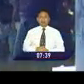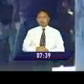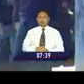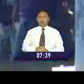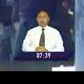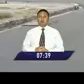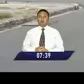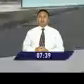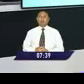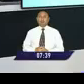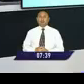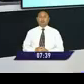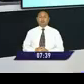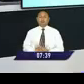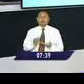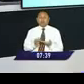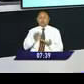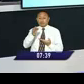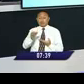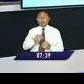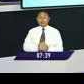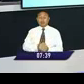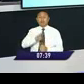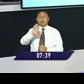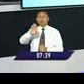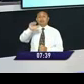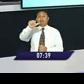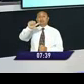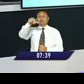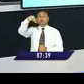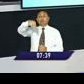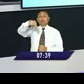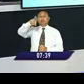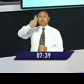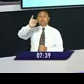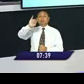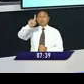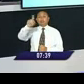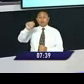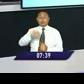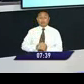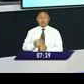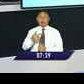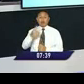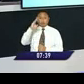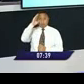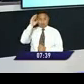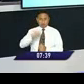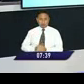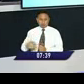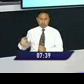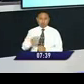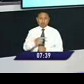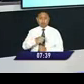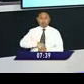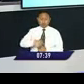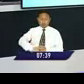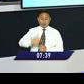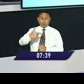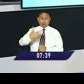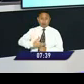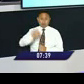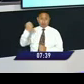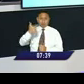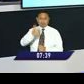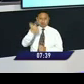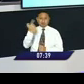Javier Rosero. Y en el cantón Alfredo Vaquerizo, en la provincia del Guayas, dos policías fueron baleados por delincuentes quienes robaron el arma de dotación de